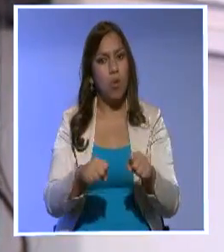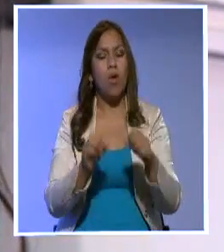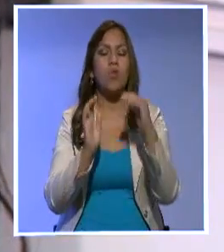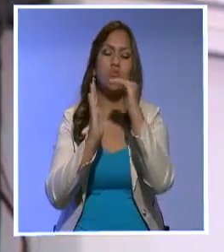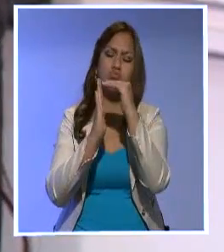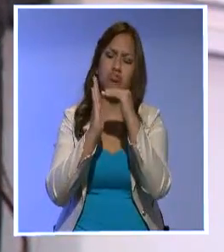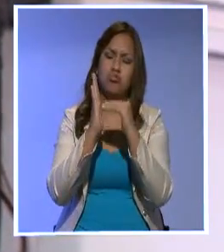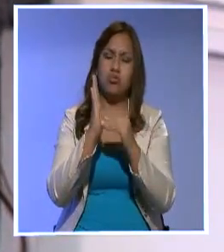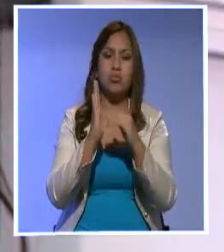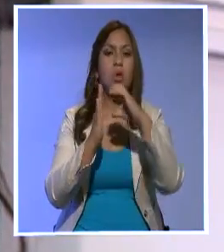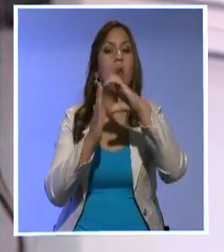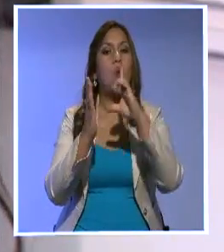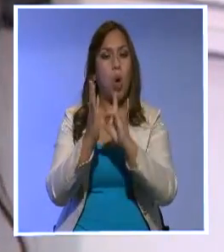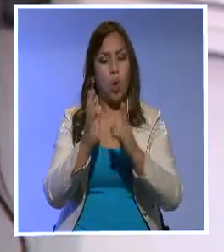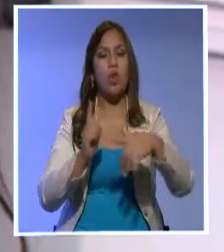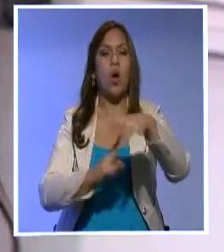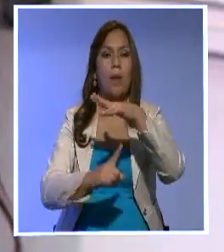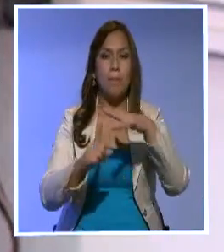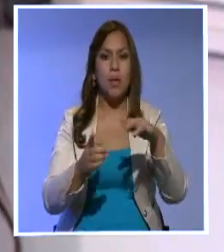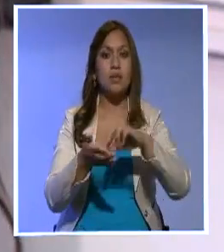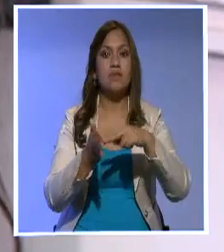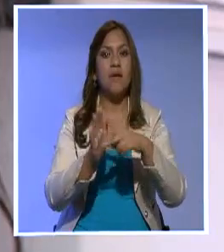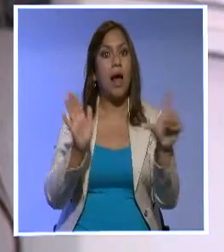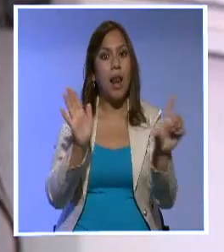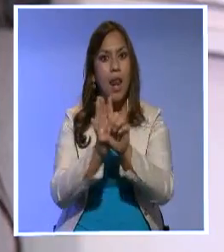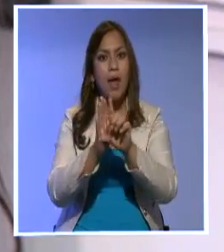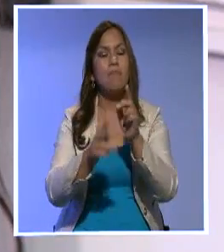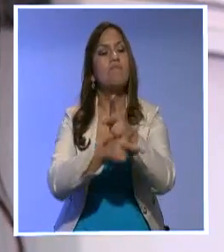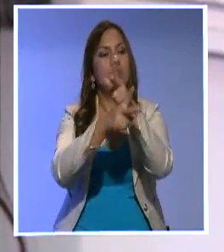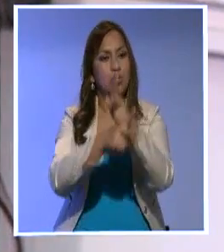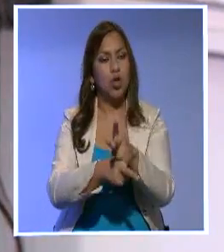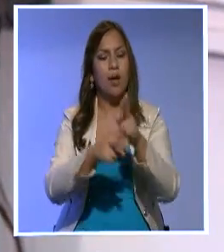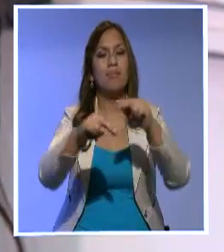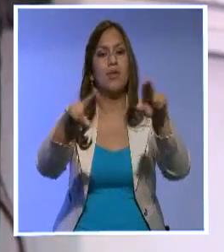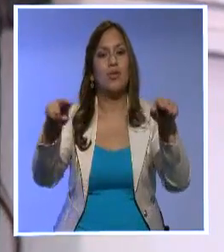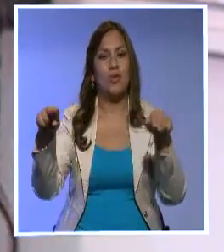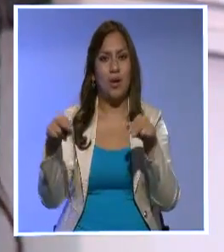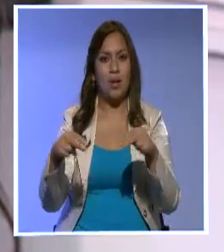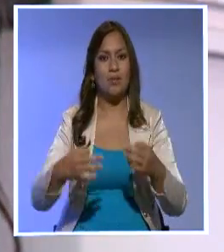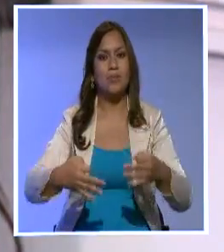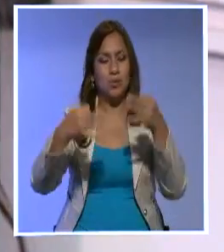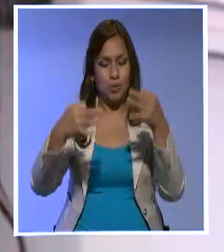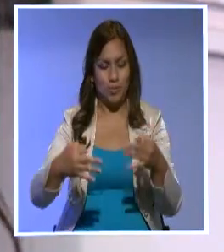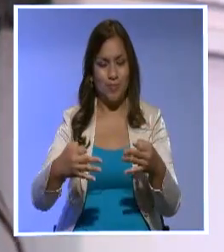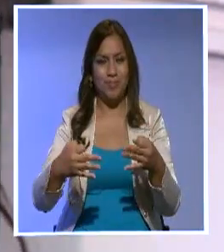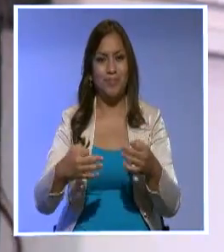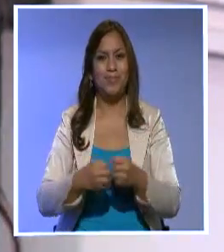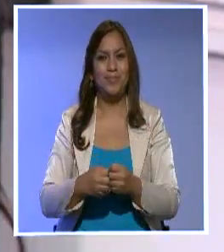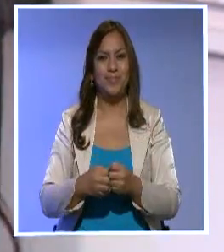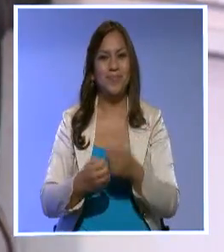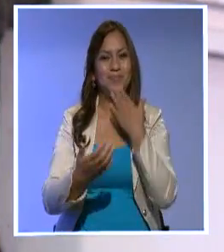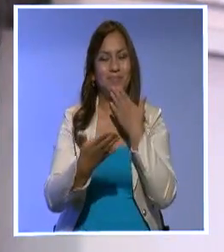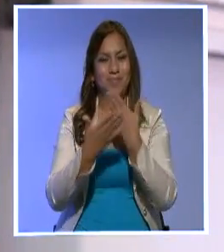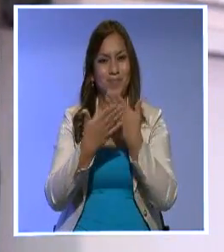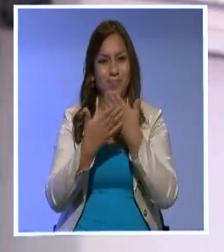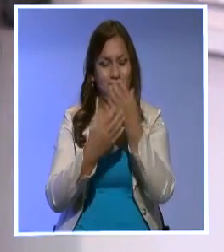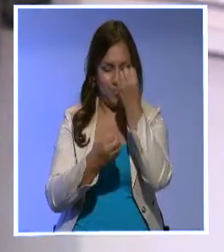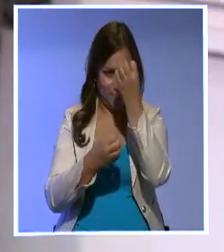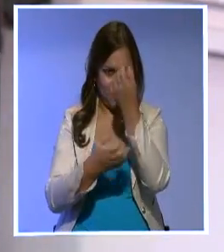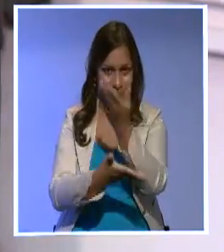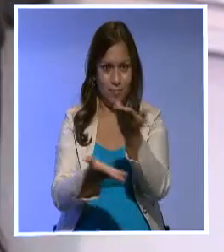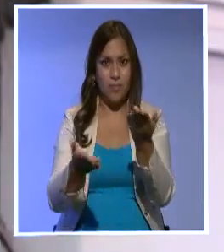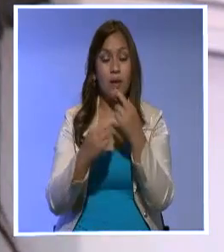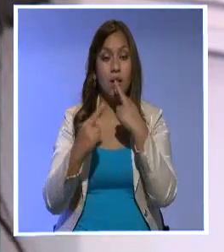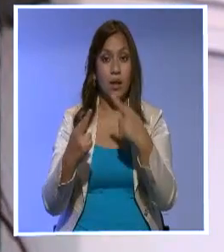norma como el código ambiental así que esta asamblea y este periodo legislativo sigue cumpliendo con su mandato estaremos informando sobre los